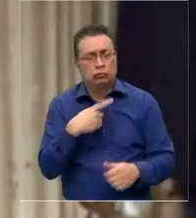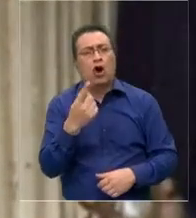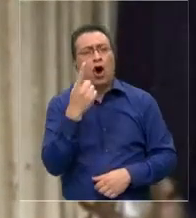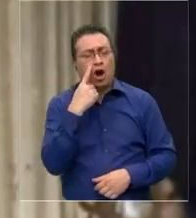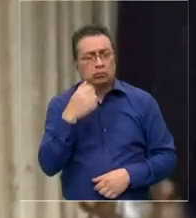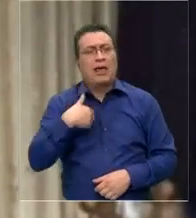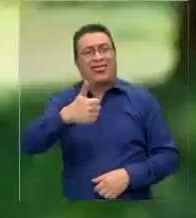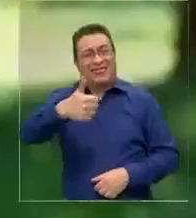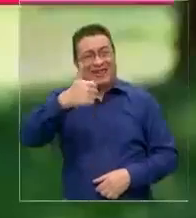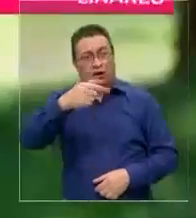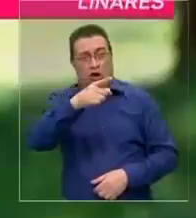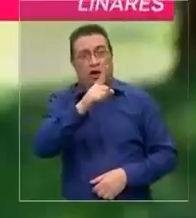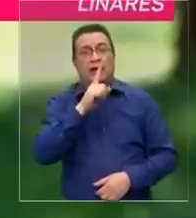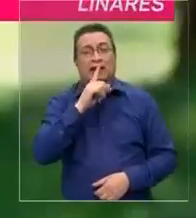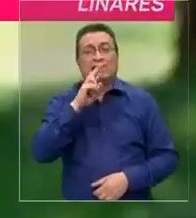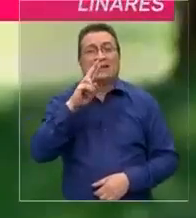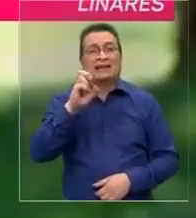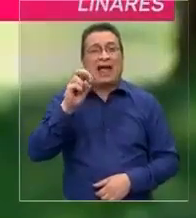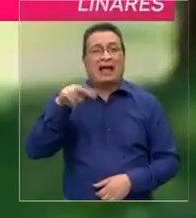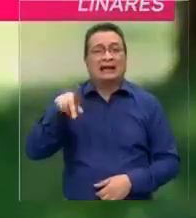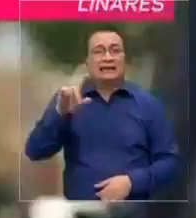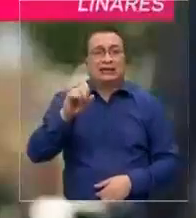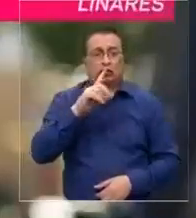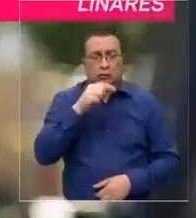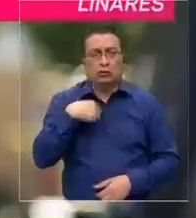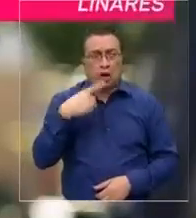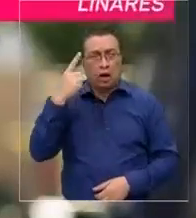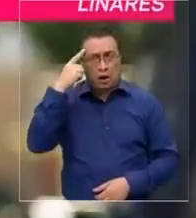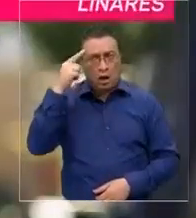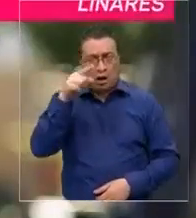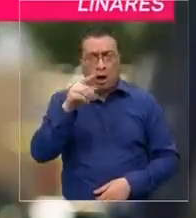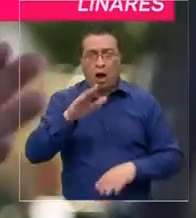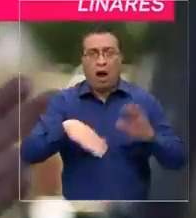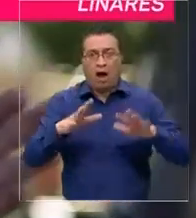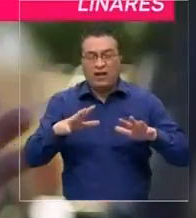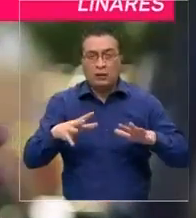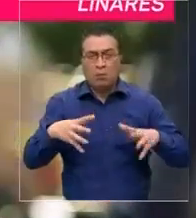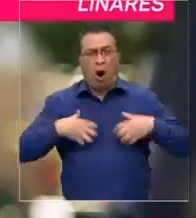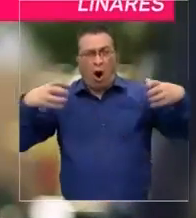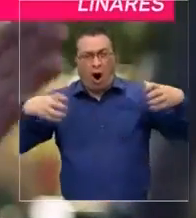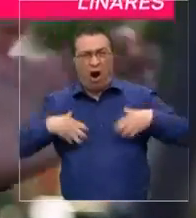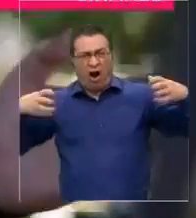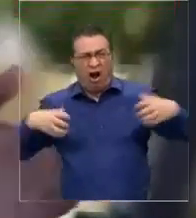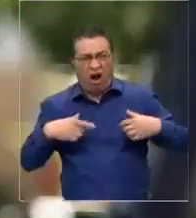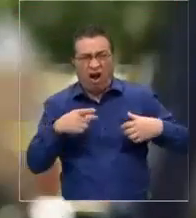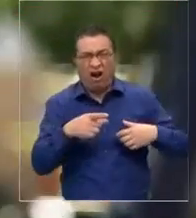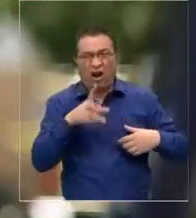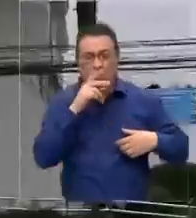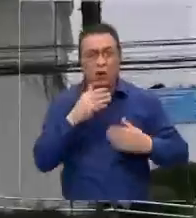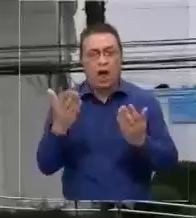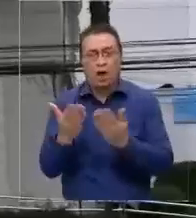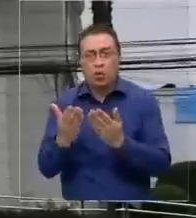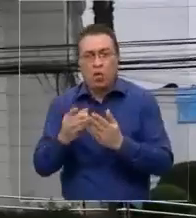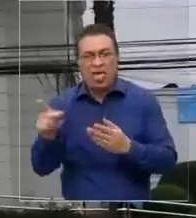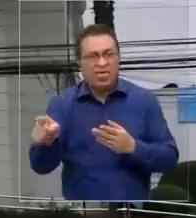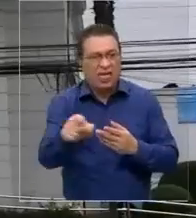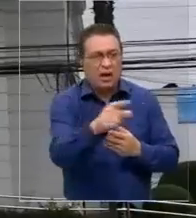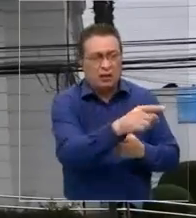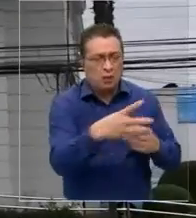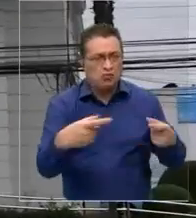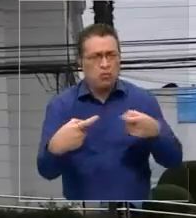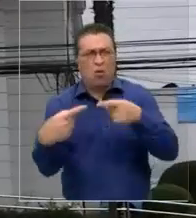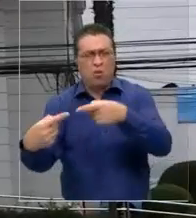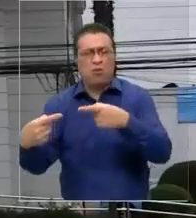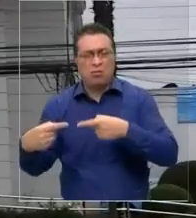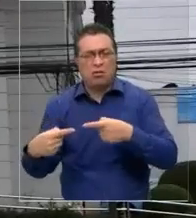como director de tránsito. Nos fuimos enterando de que él se le arrancaban los tarros, discúlpeme que lo diga así, pero con sus propios alumnos. ¿Y sabe,